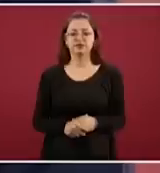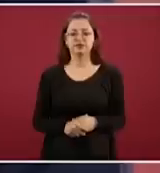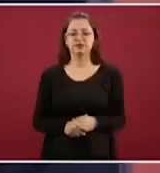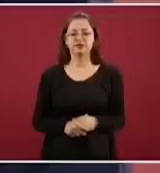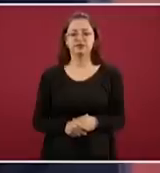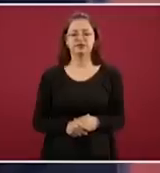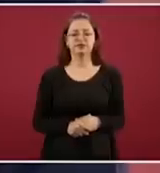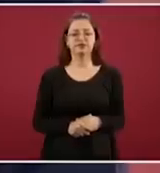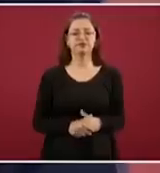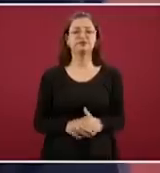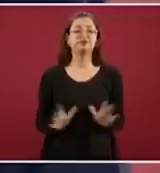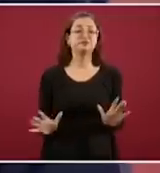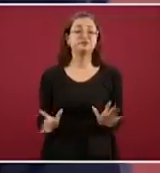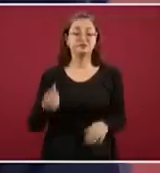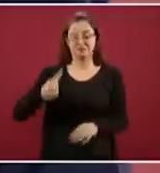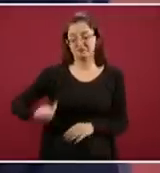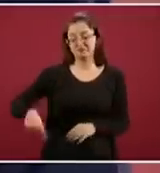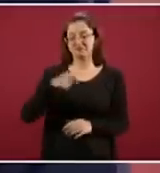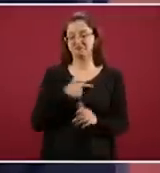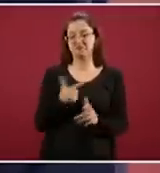Estamos más avanzados